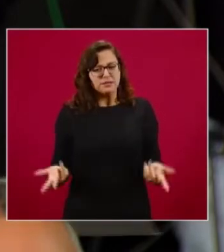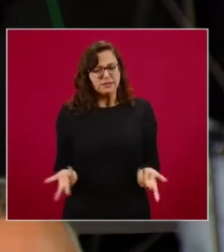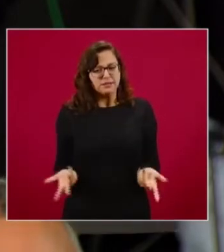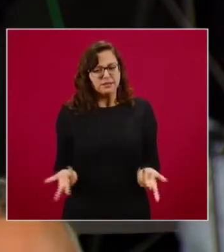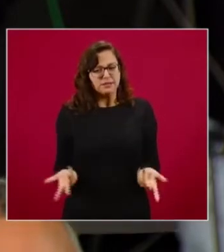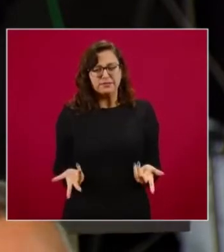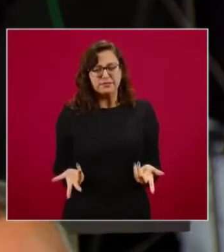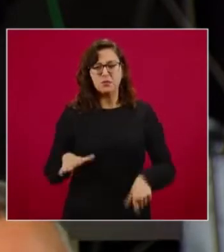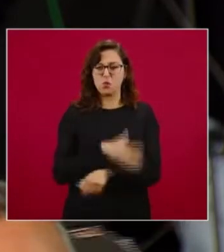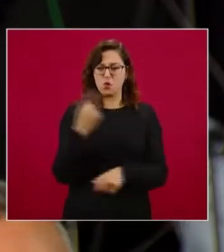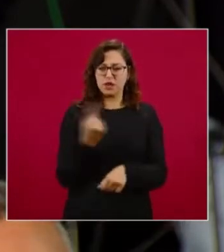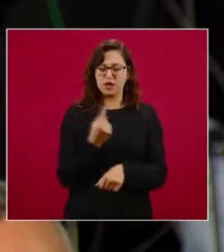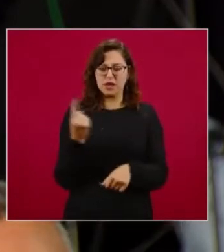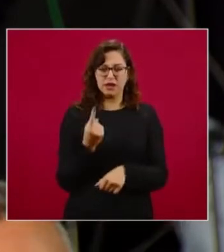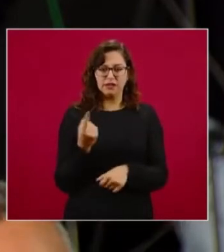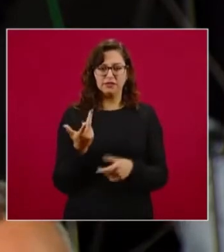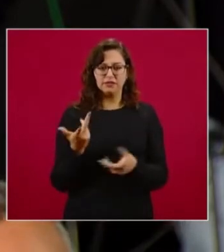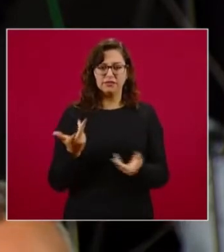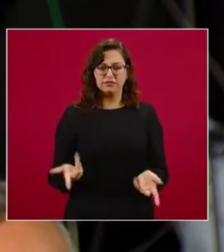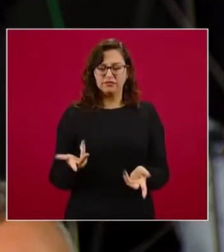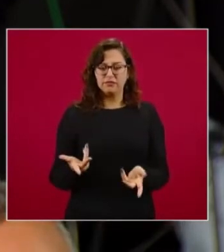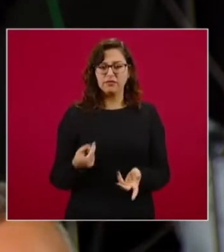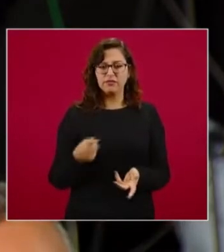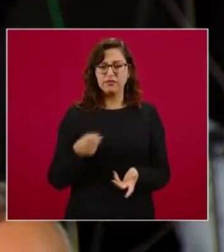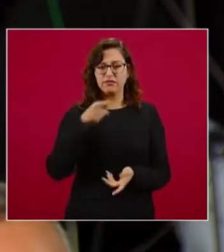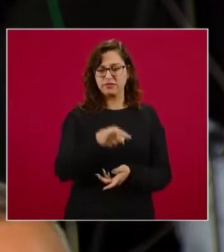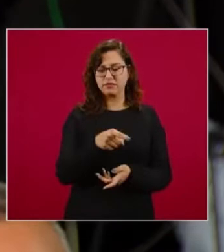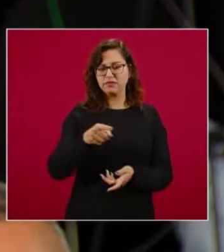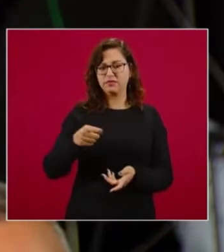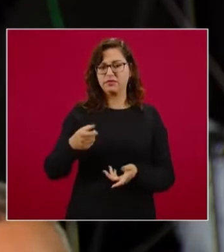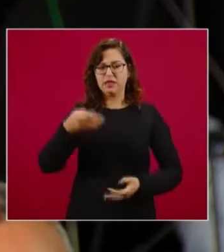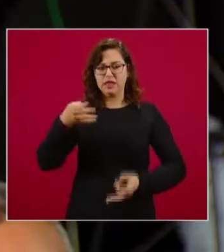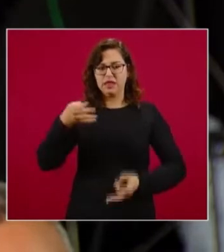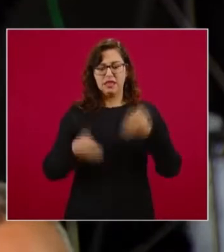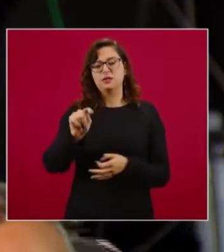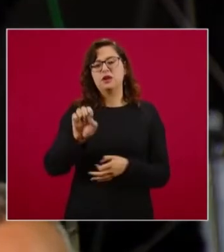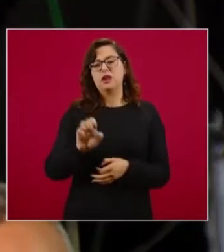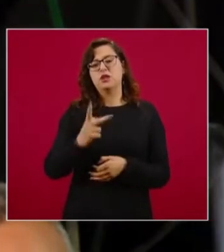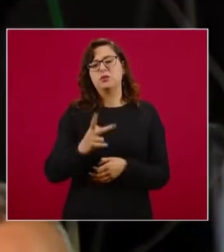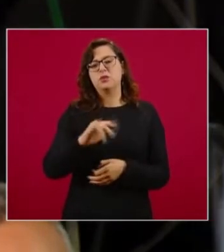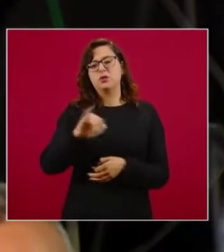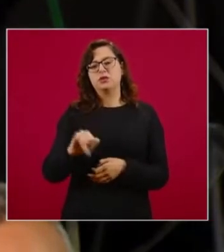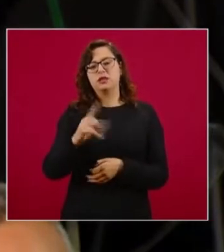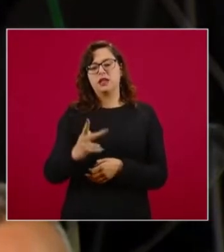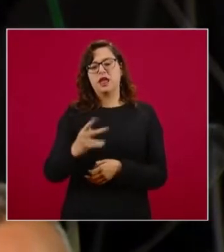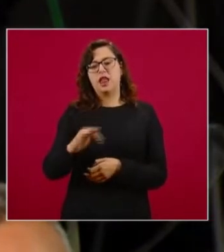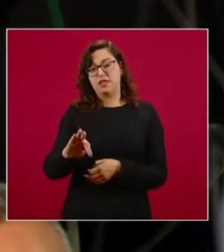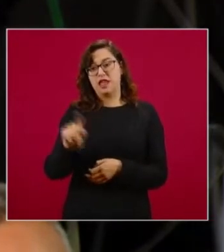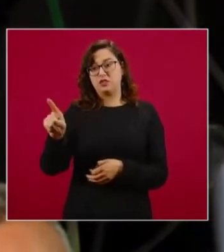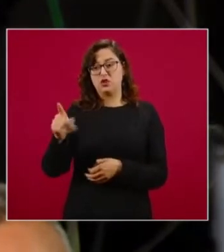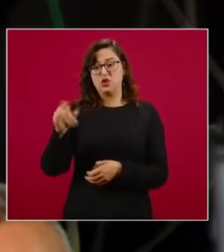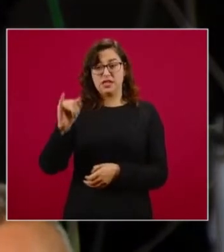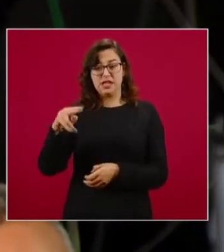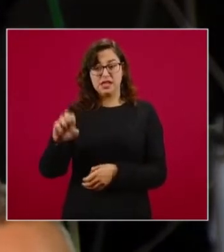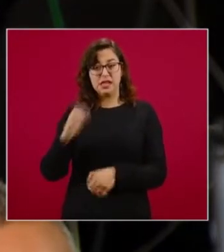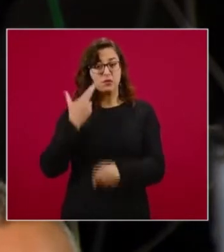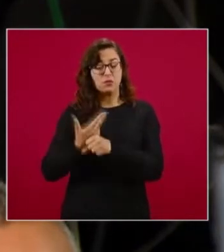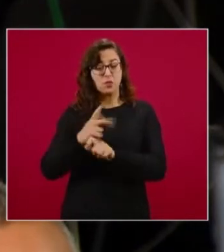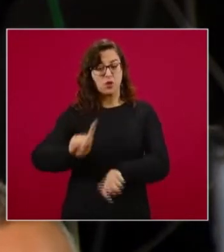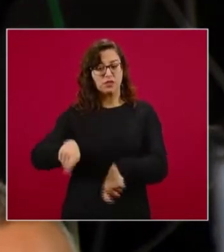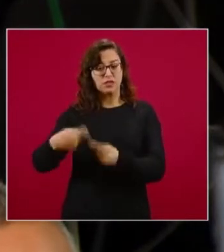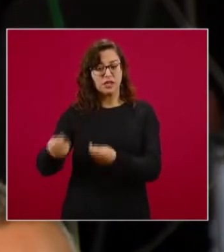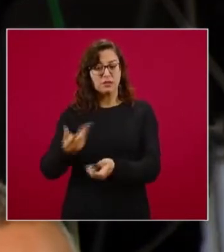Finalmente lo está llevando a cabo por instrucciones del tribunal o por resoluciones del tribunal que el INE llevara a cabo esto. ¿Usted cómo ve esta